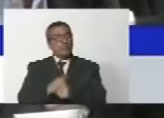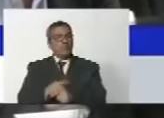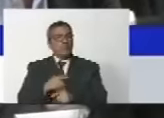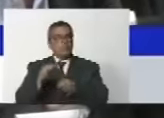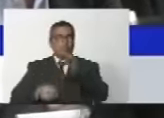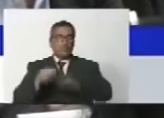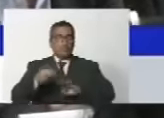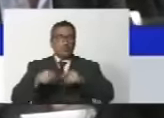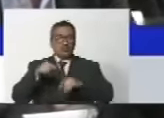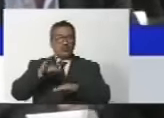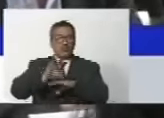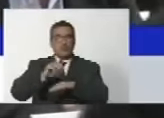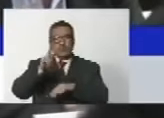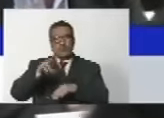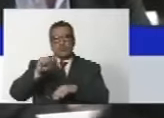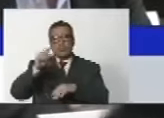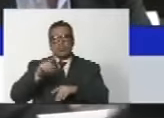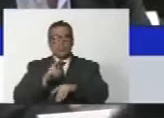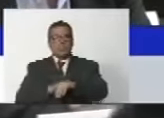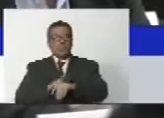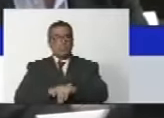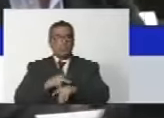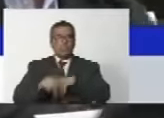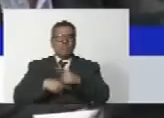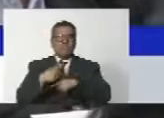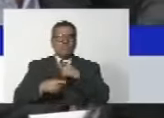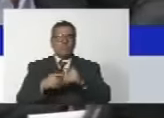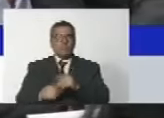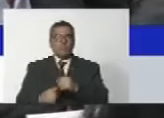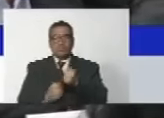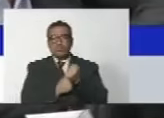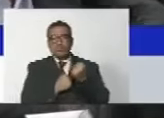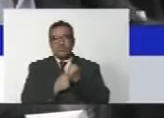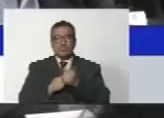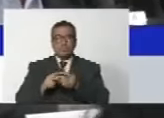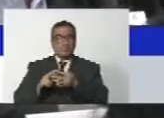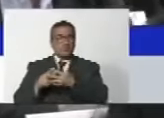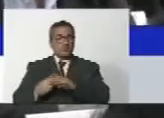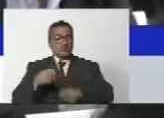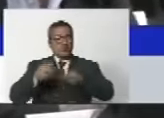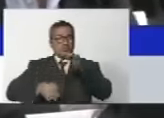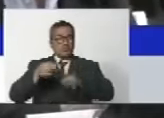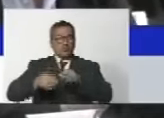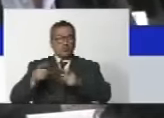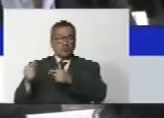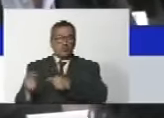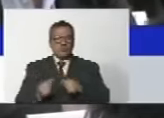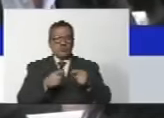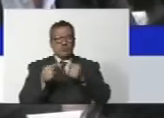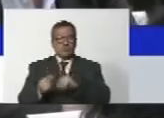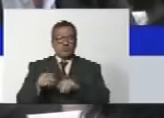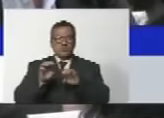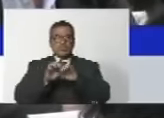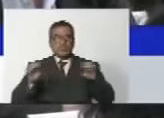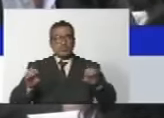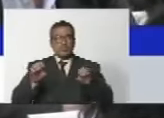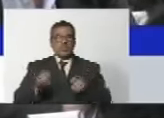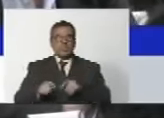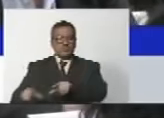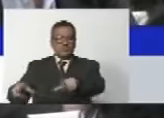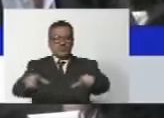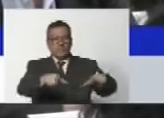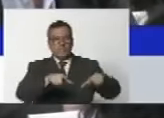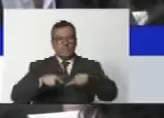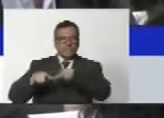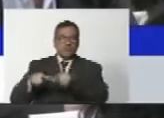Universidad Central de Venezuela, doctora en Desarrollo Sostenible, Instrumentos Jurídicos, Socioeconómicos, Educativos y